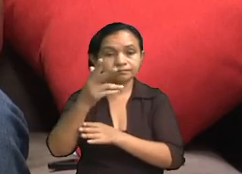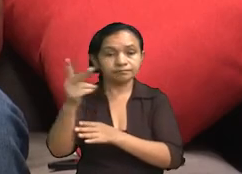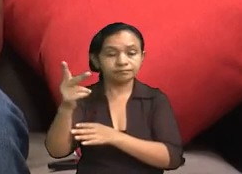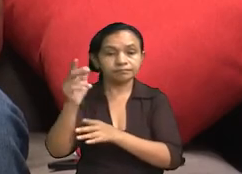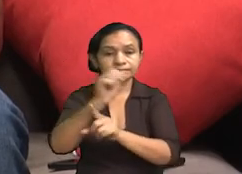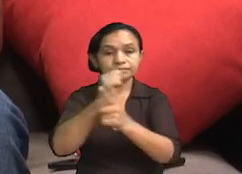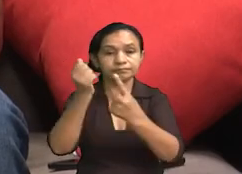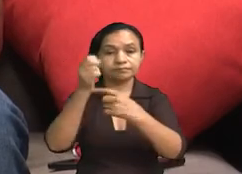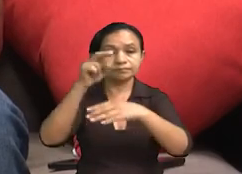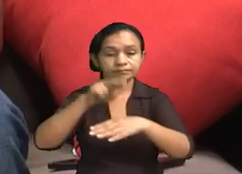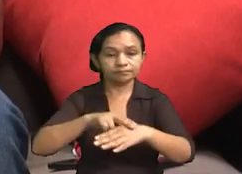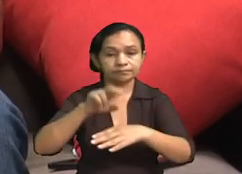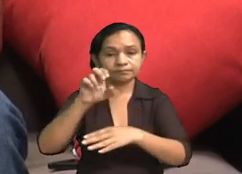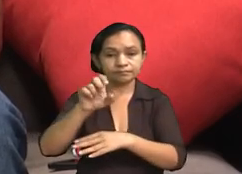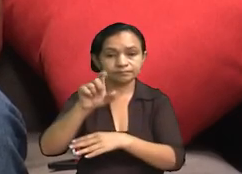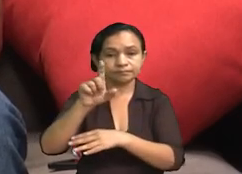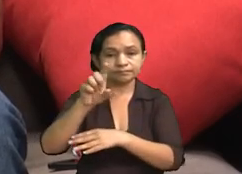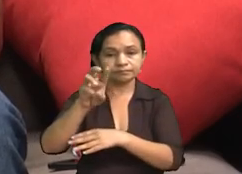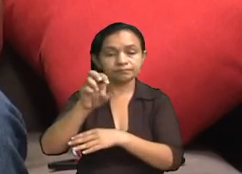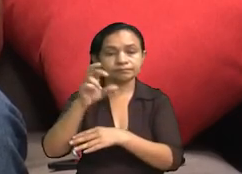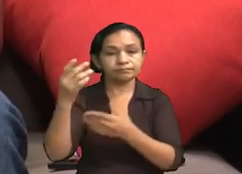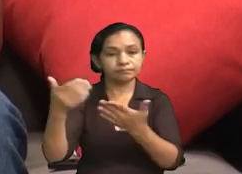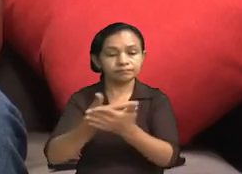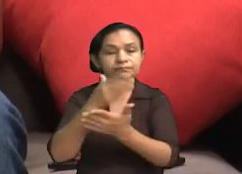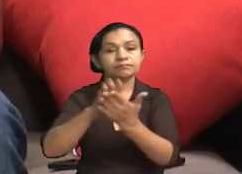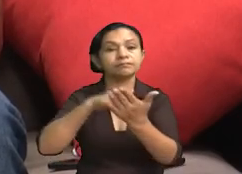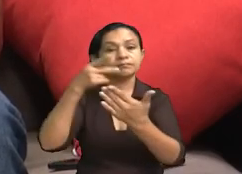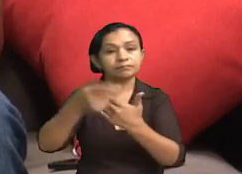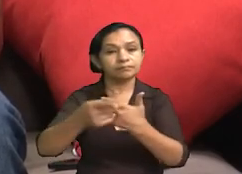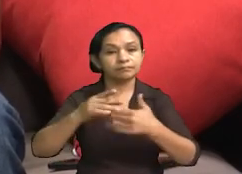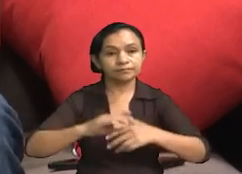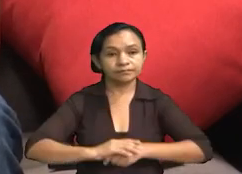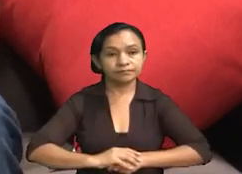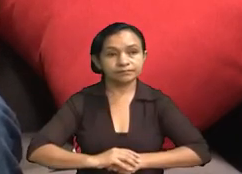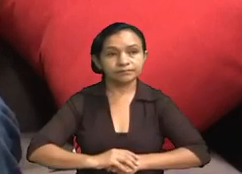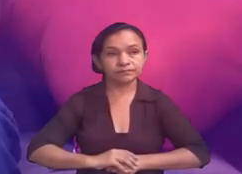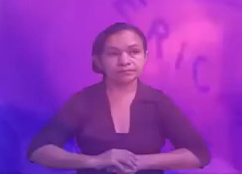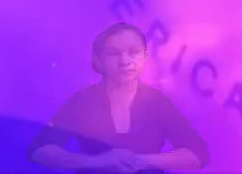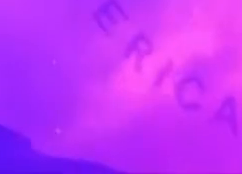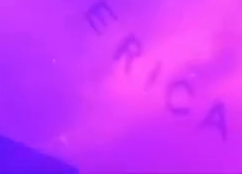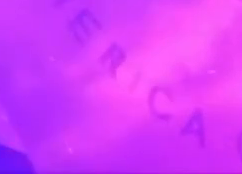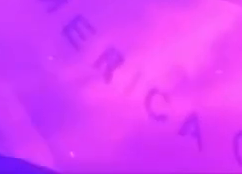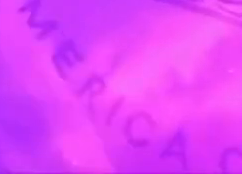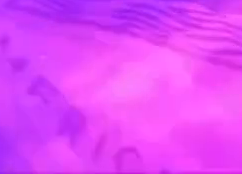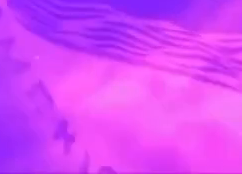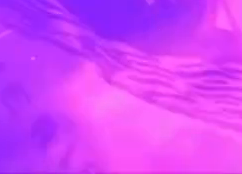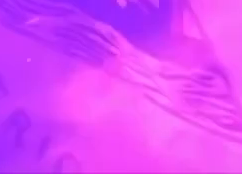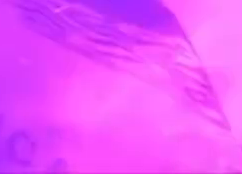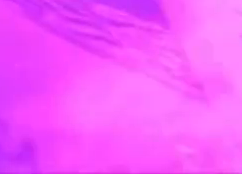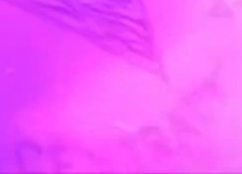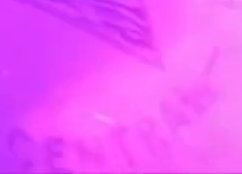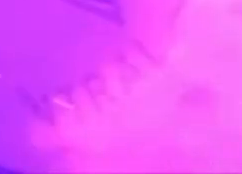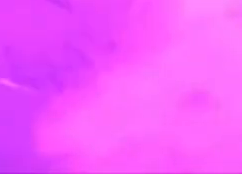el canal de la Asamblea Nacional. Estuvo con ustedes Elmer Marcy y les esperamos en una nueva edición. Okay, así es.